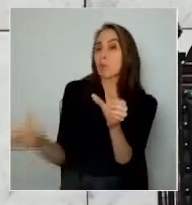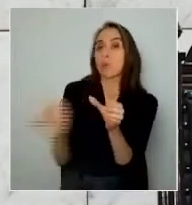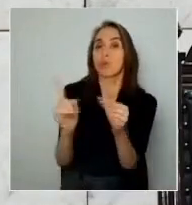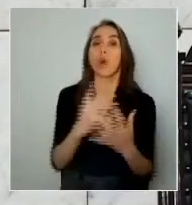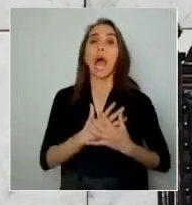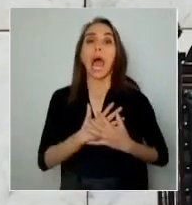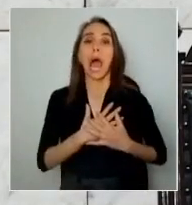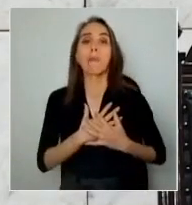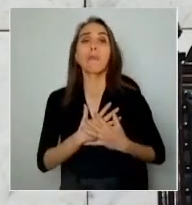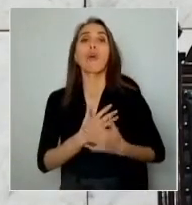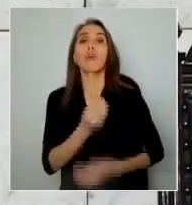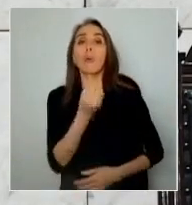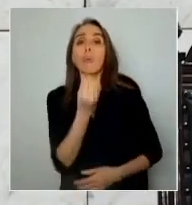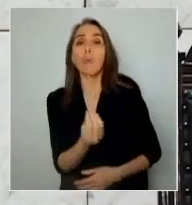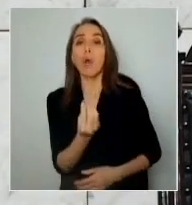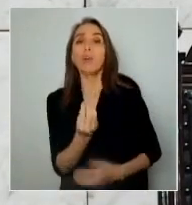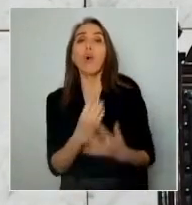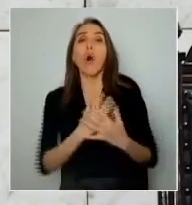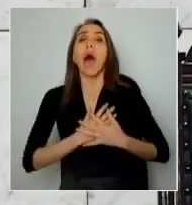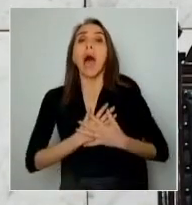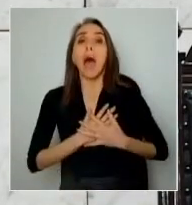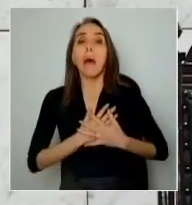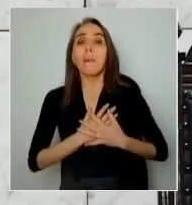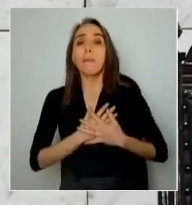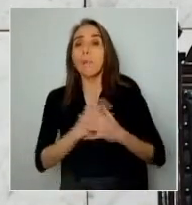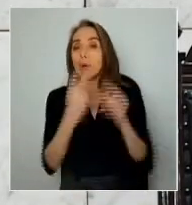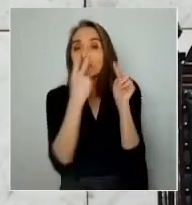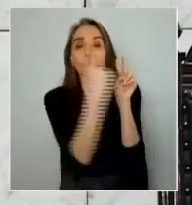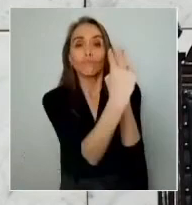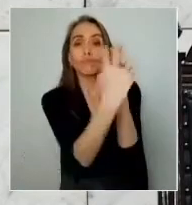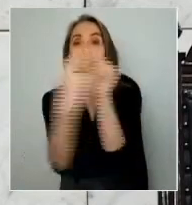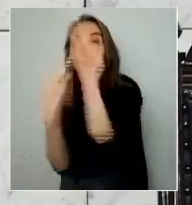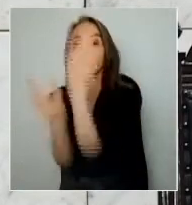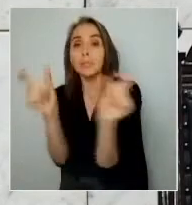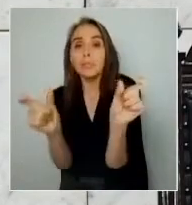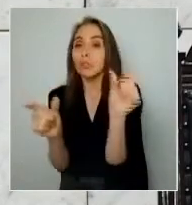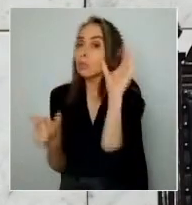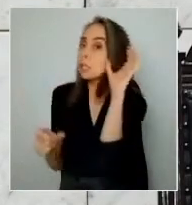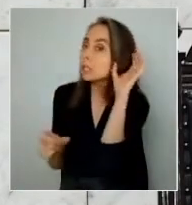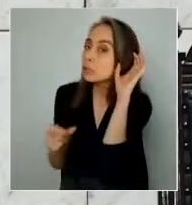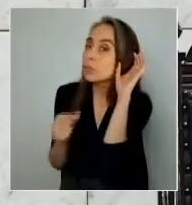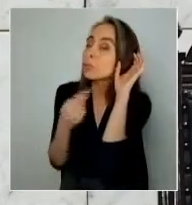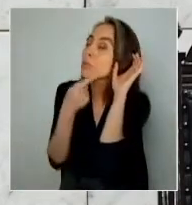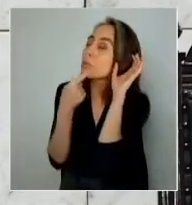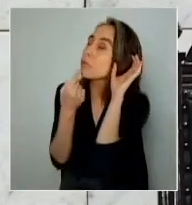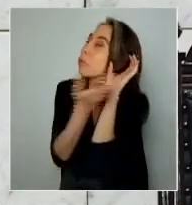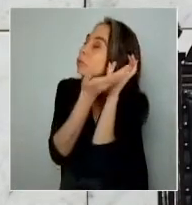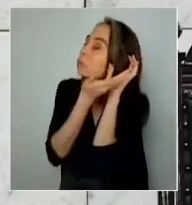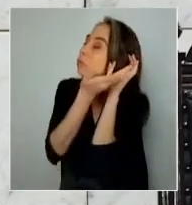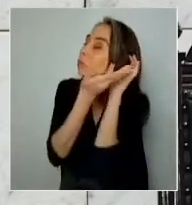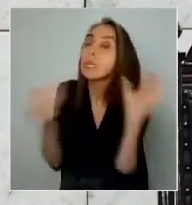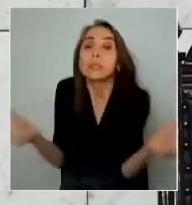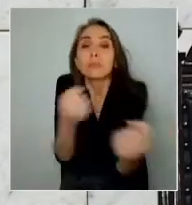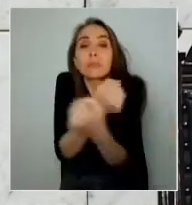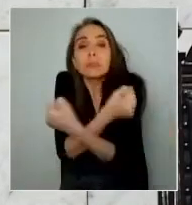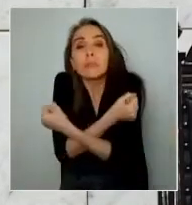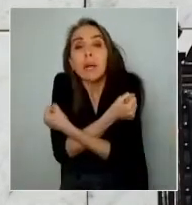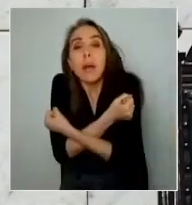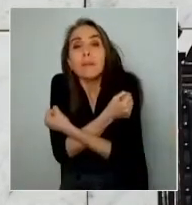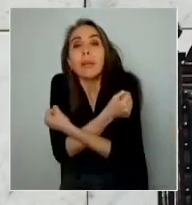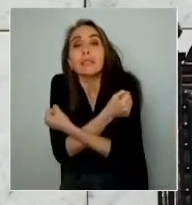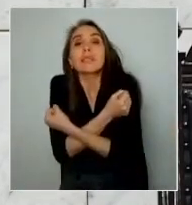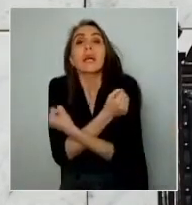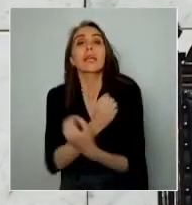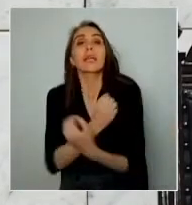de un amor que mira rostros que escucha con ternura que abrace y también que moviliza